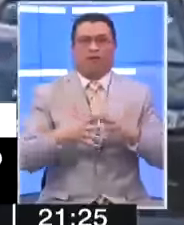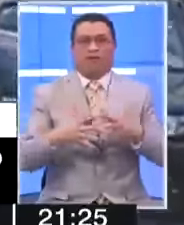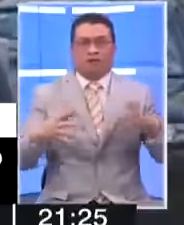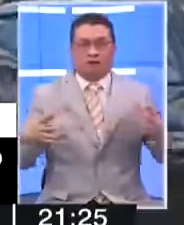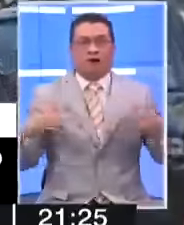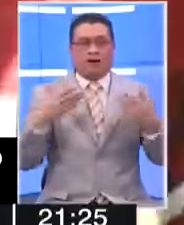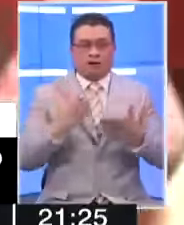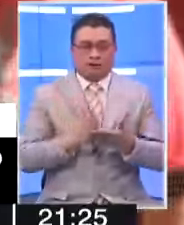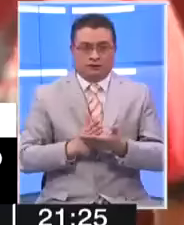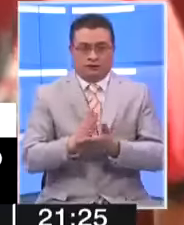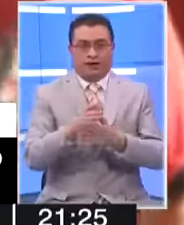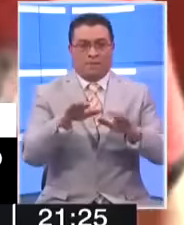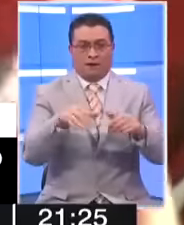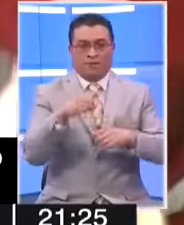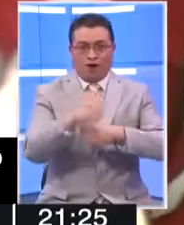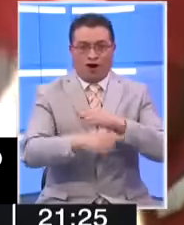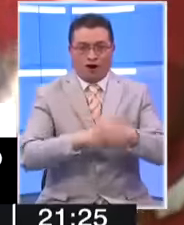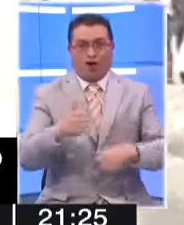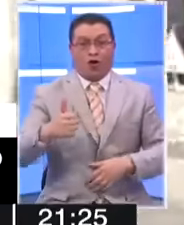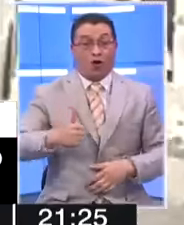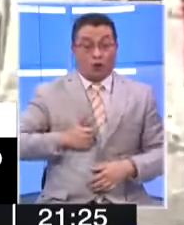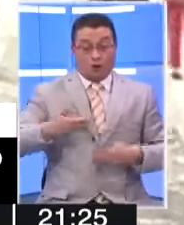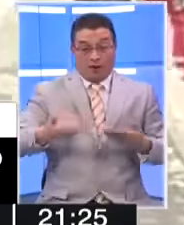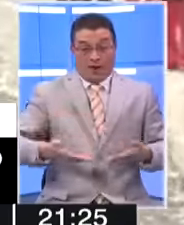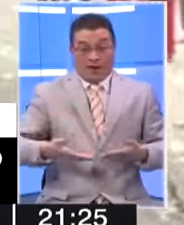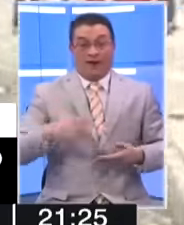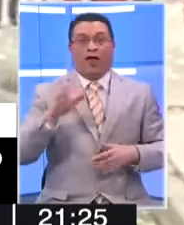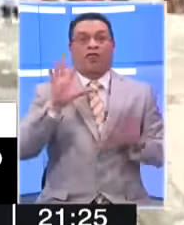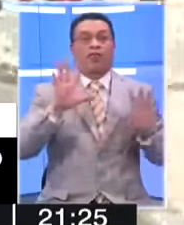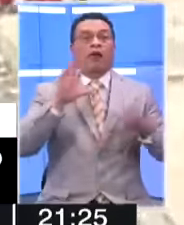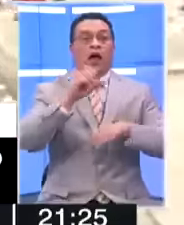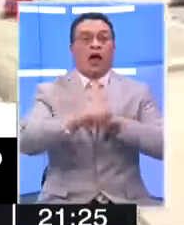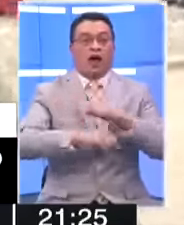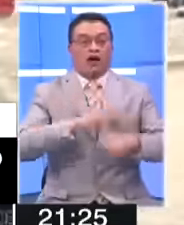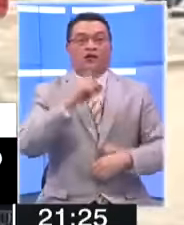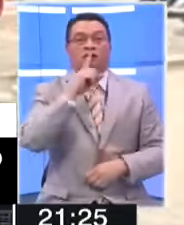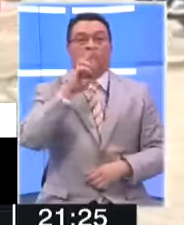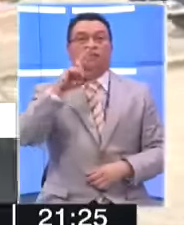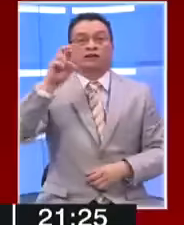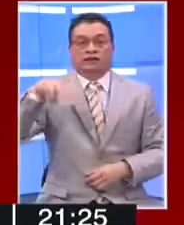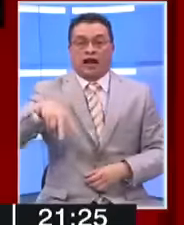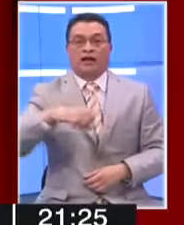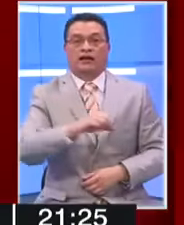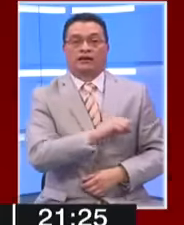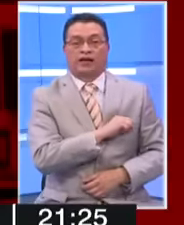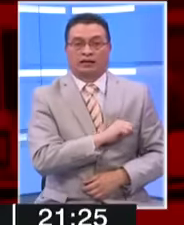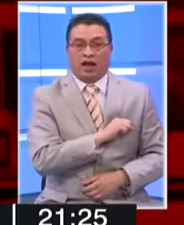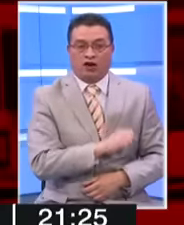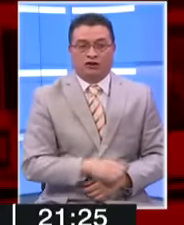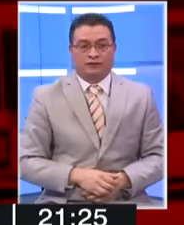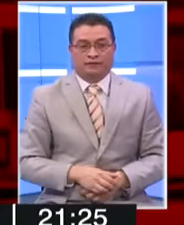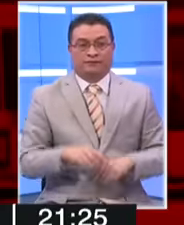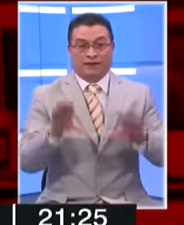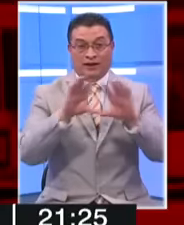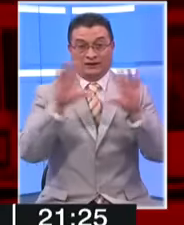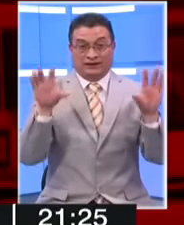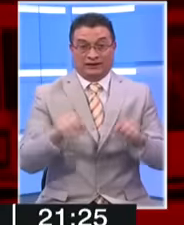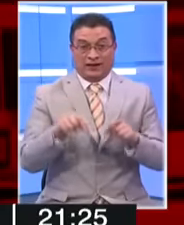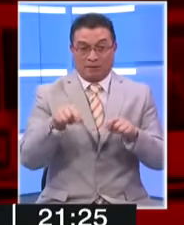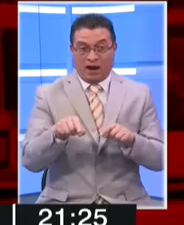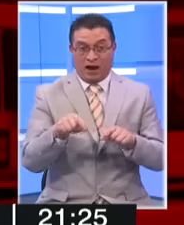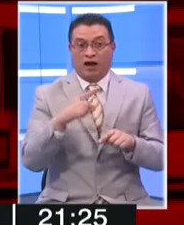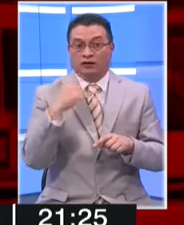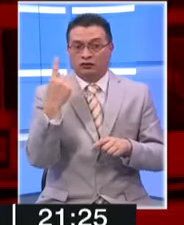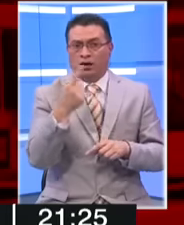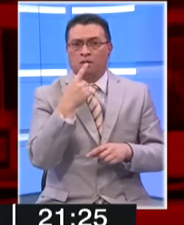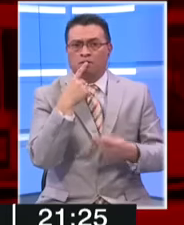se inaugurará el mismo año en que se cumple una década desde la puesta en marcha del Transantiago. Sistema de transporte que, de acuerdo a una